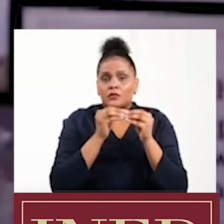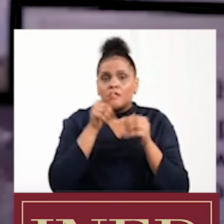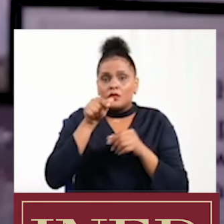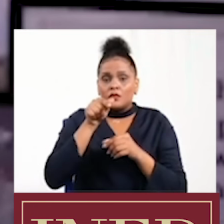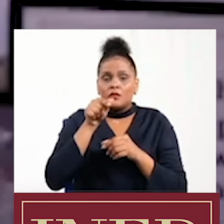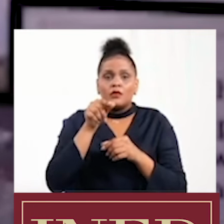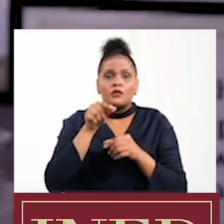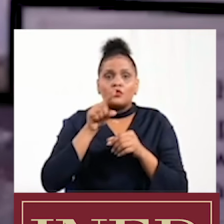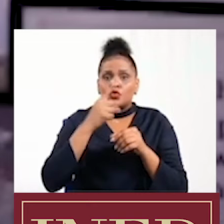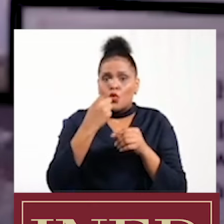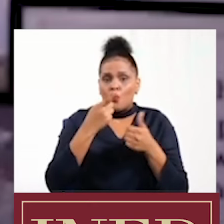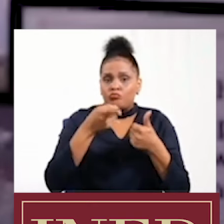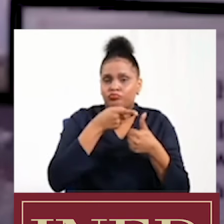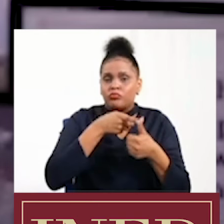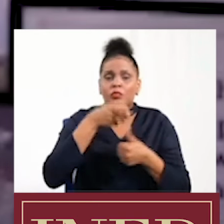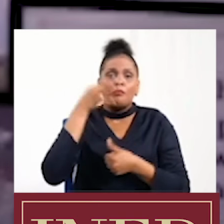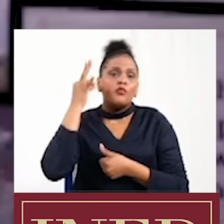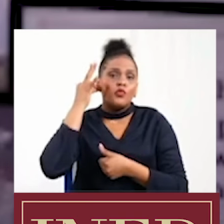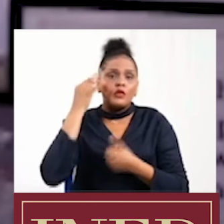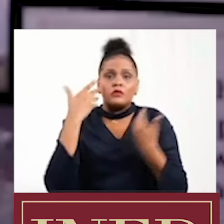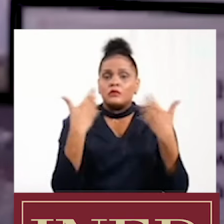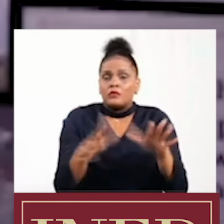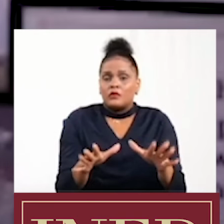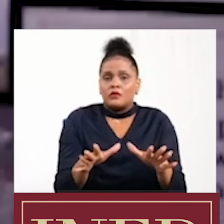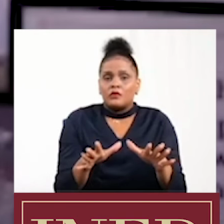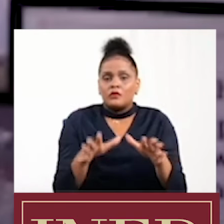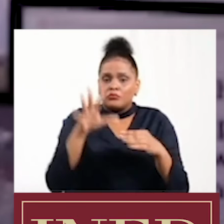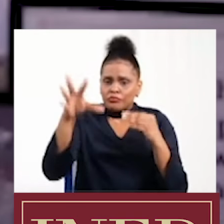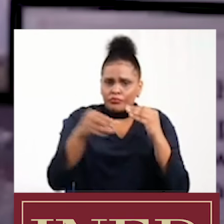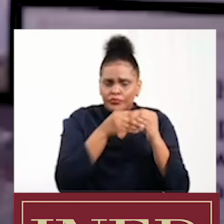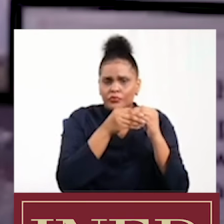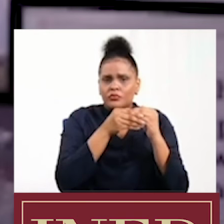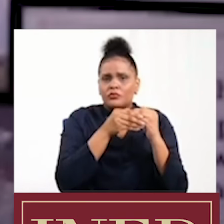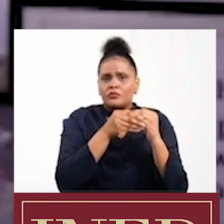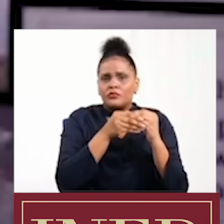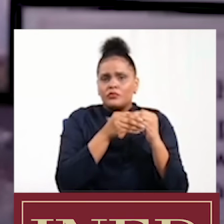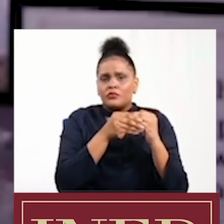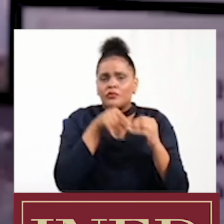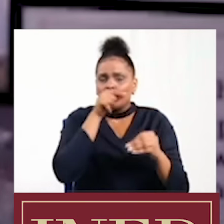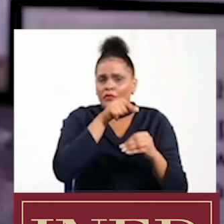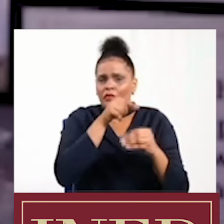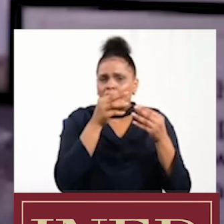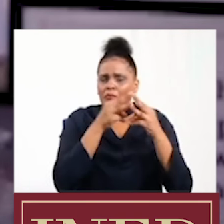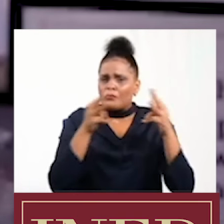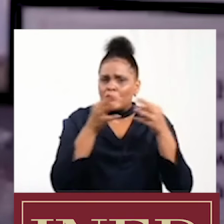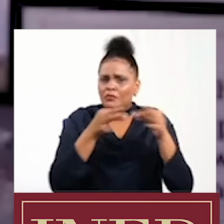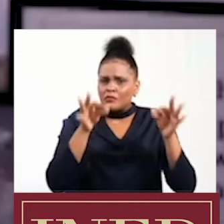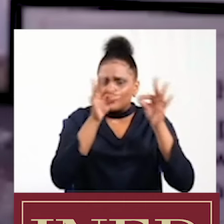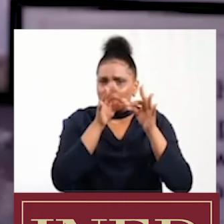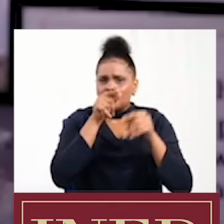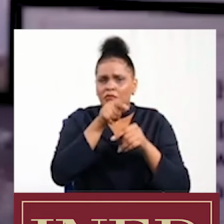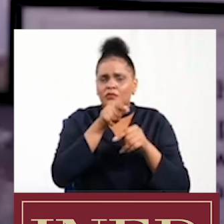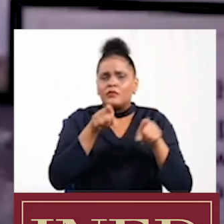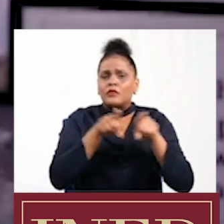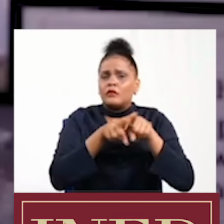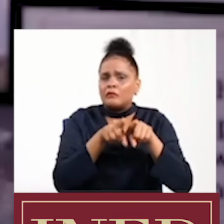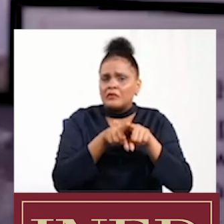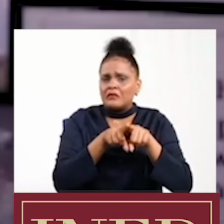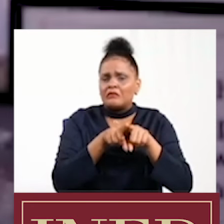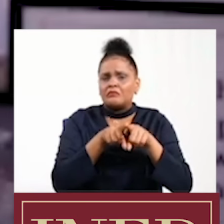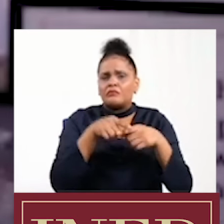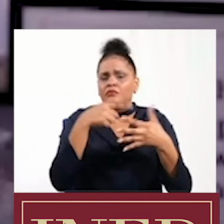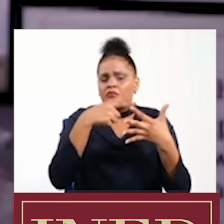y puedo poner solamente dos ejemplos las mujeres ya estaban en qué empleos más precarios ganaban hay desigualdad salarial